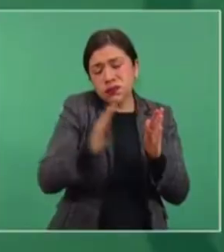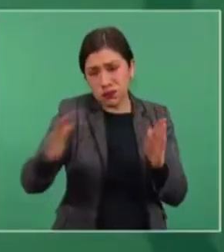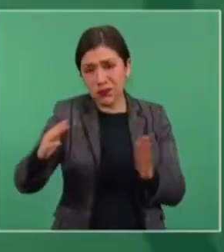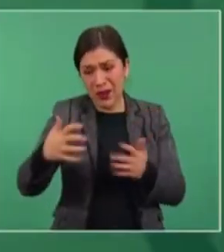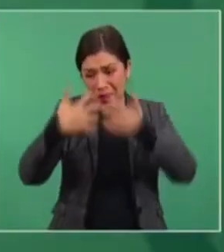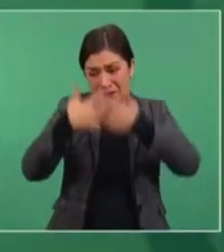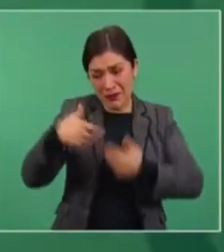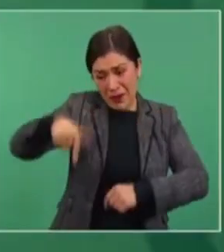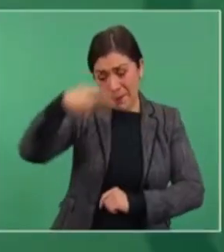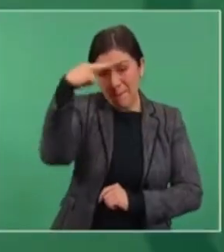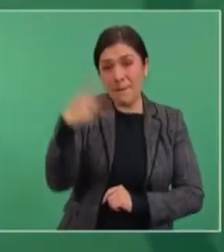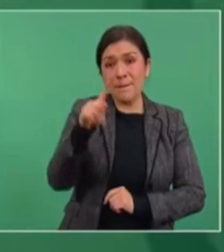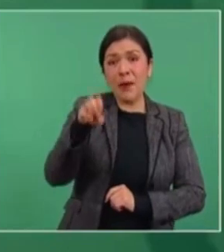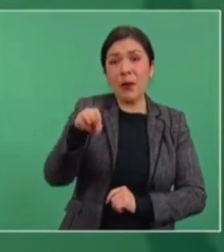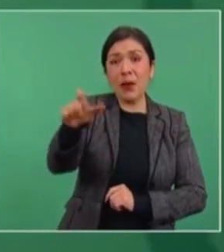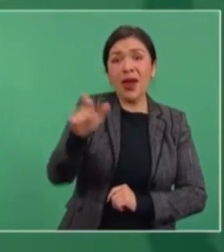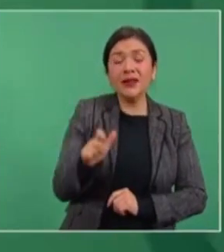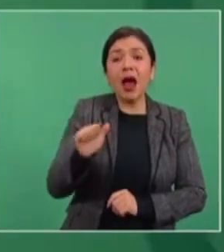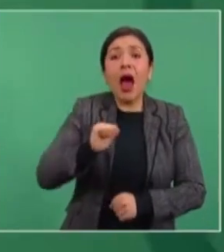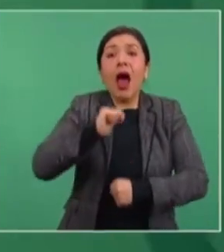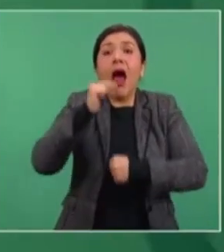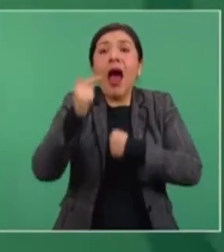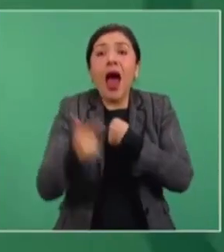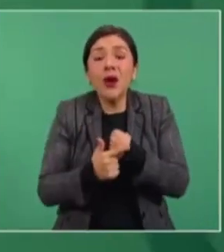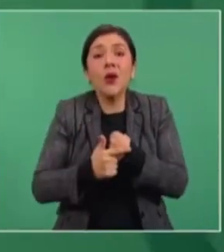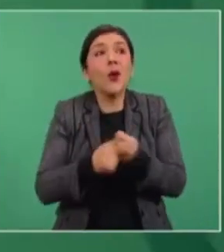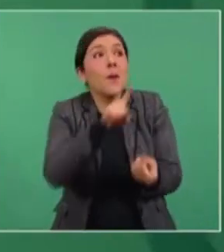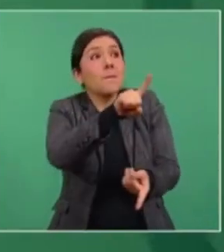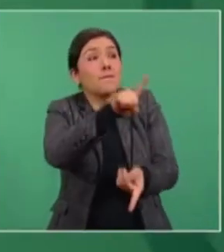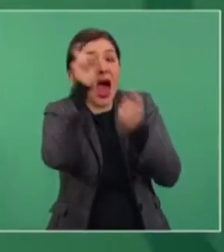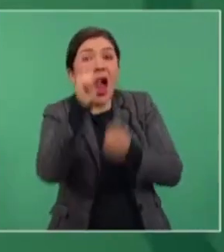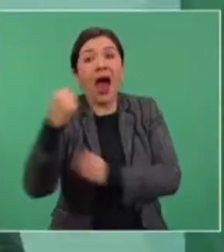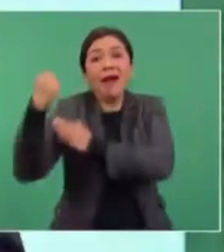no obtuvo ninguna utilidad.